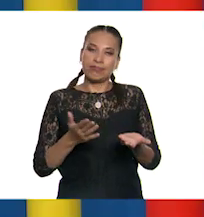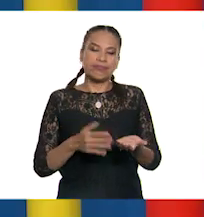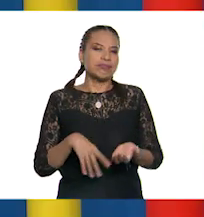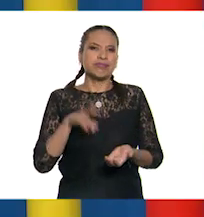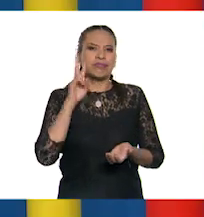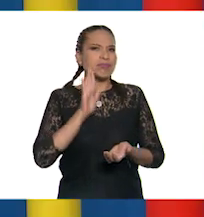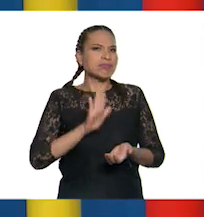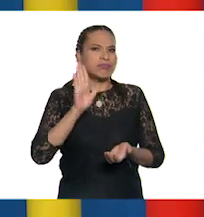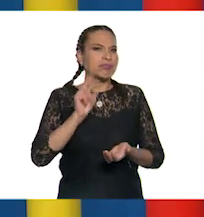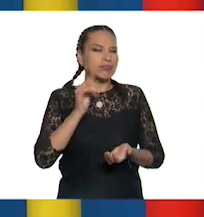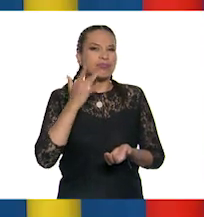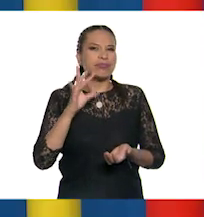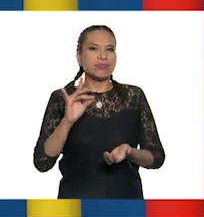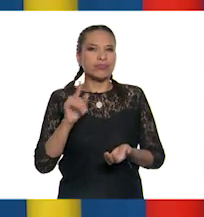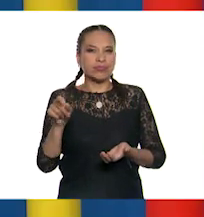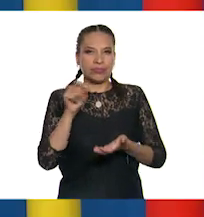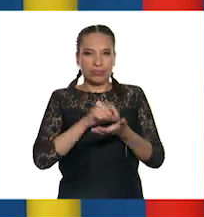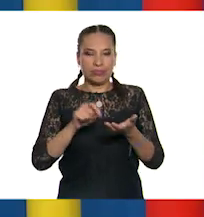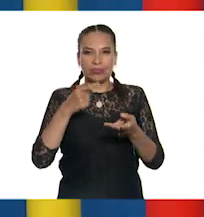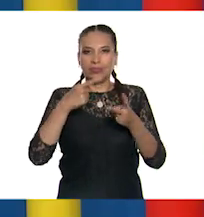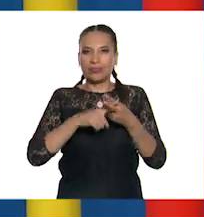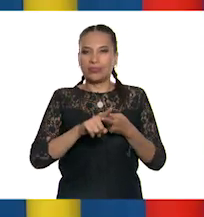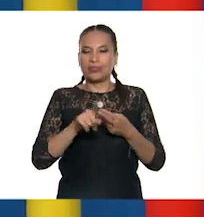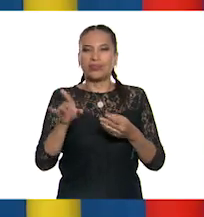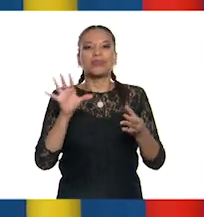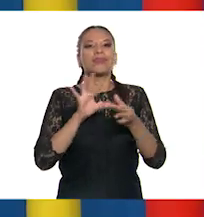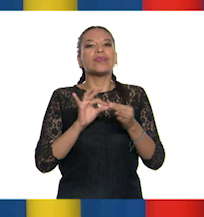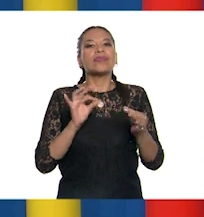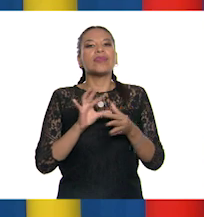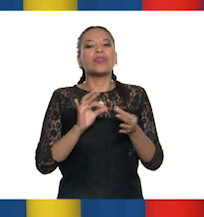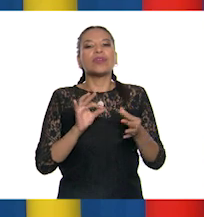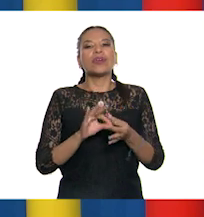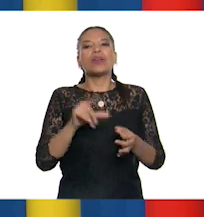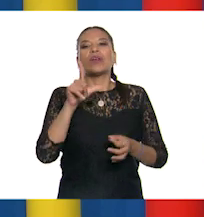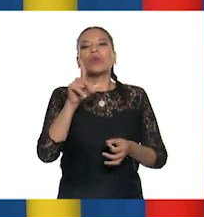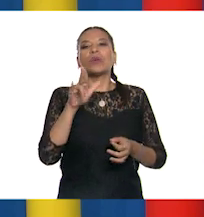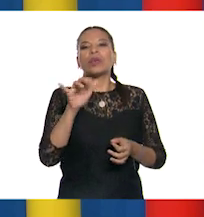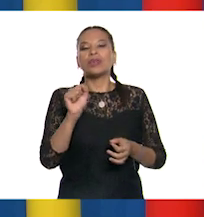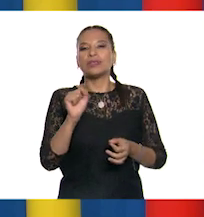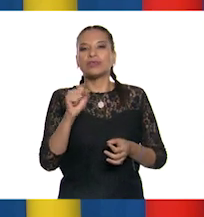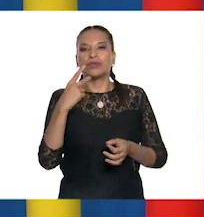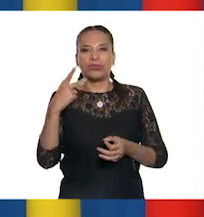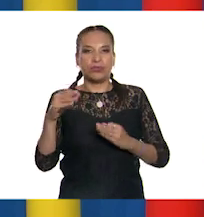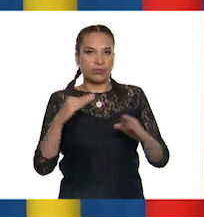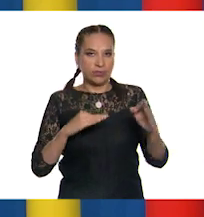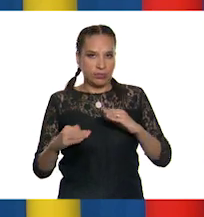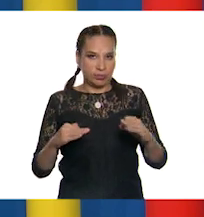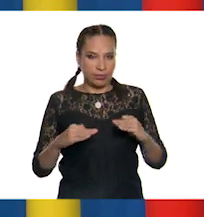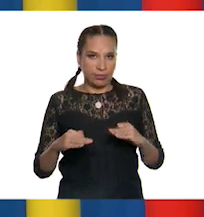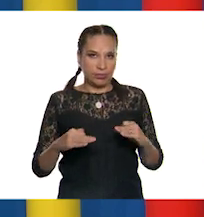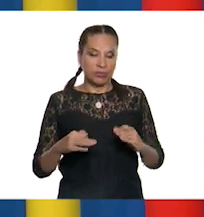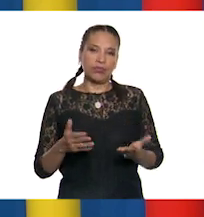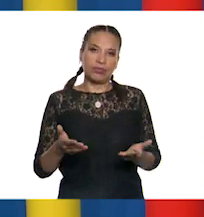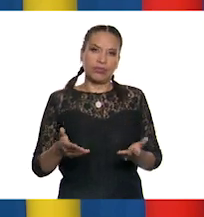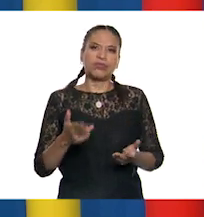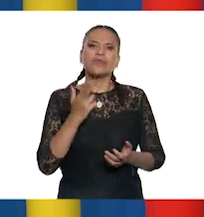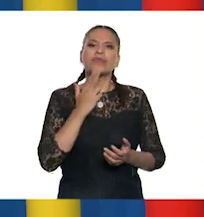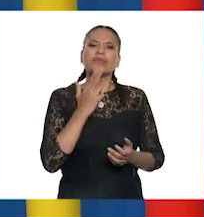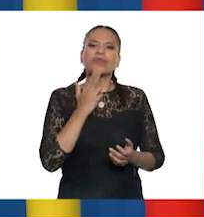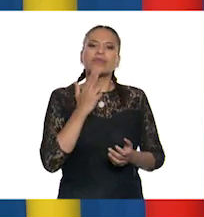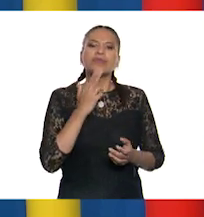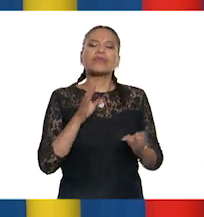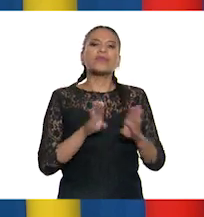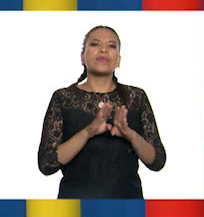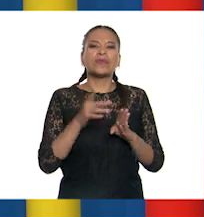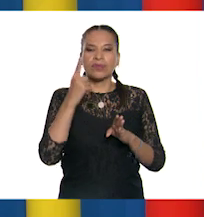no parece casual que el capítulo comience con la descripción de Luis y de su trabajo, pues sirve también